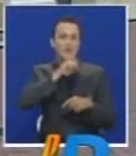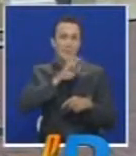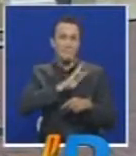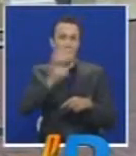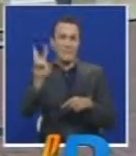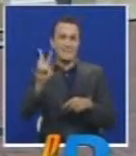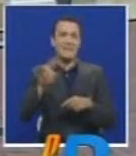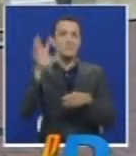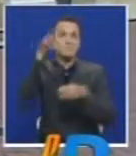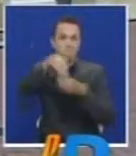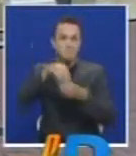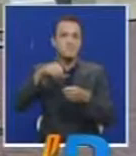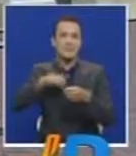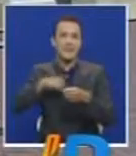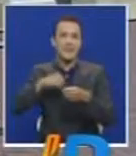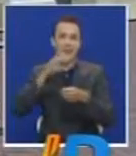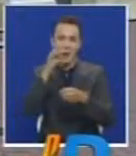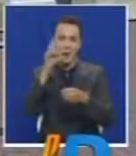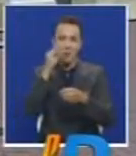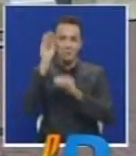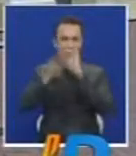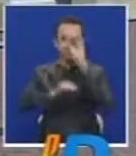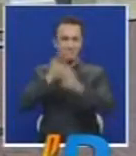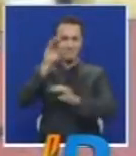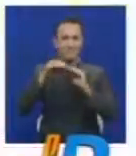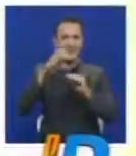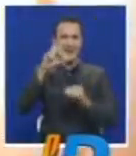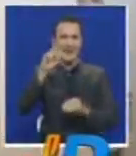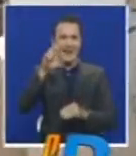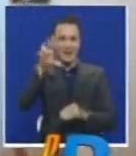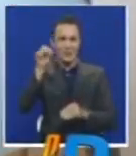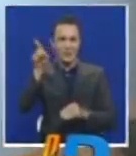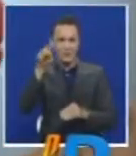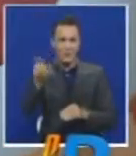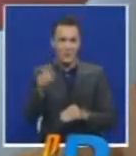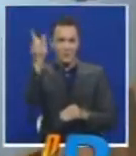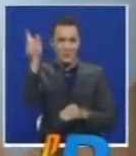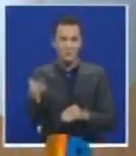exposición retrospectiva del diseñador Carlos Arturo Zapata.